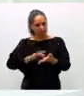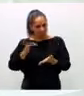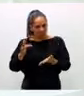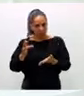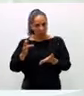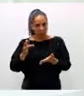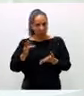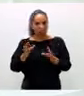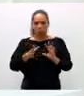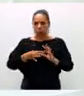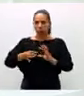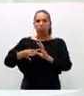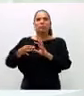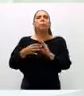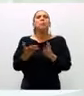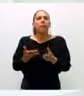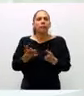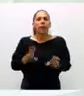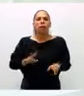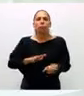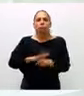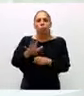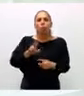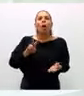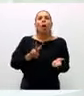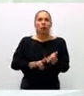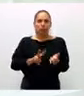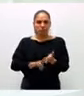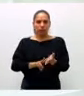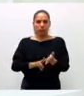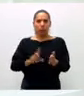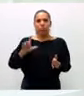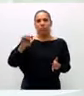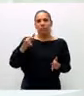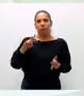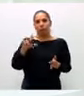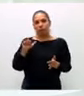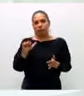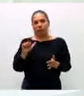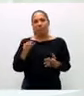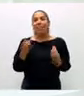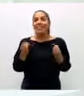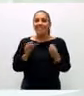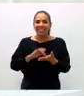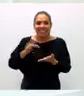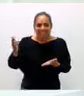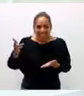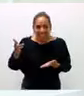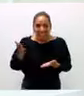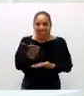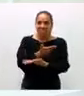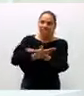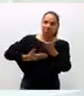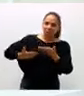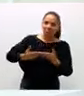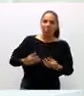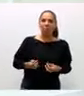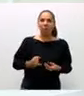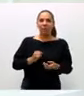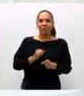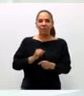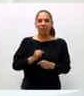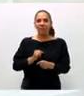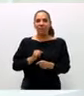se explique. Laura Figueroa, gracias por compartirnos tan valiosa información. Tenemos un comentario